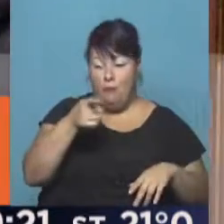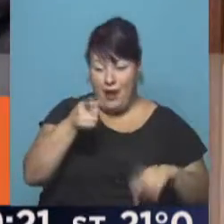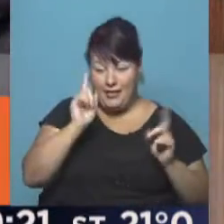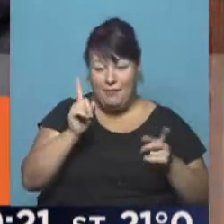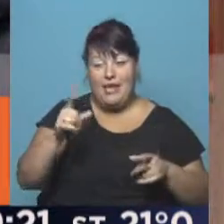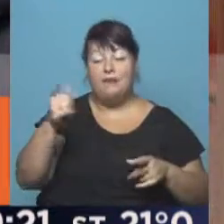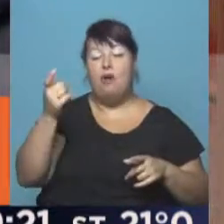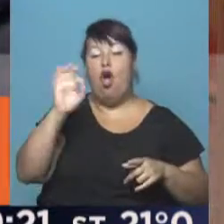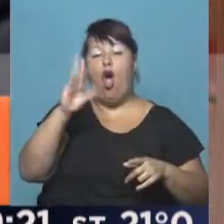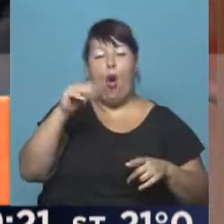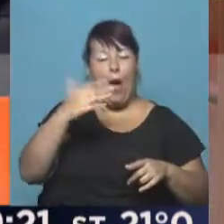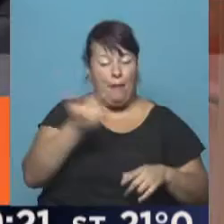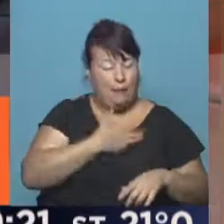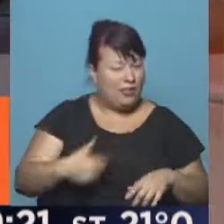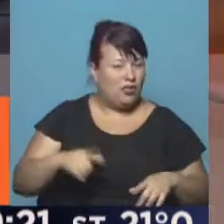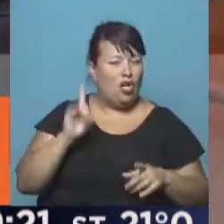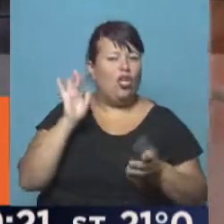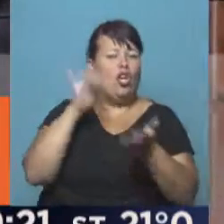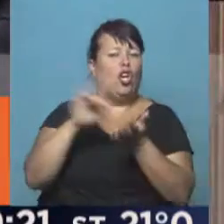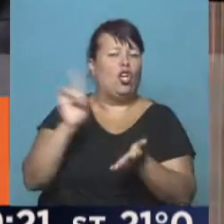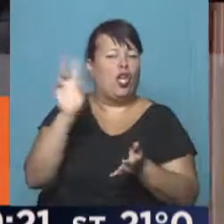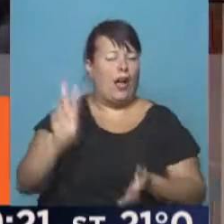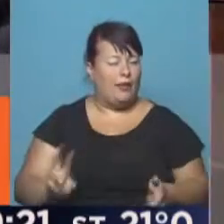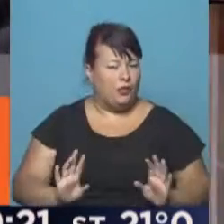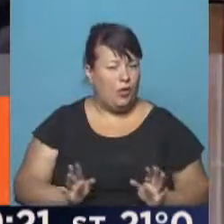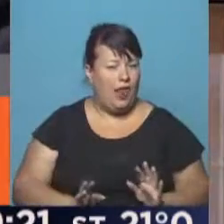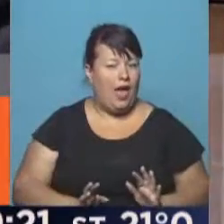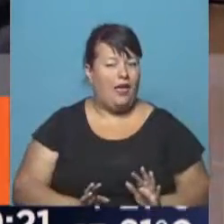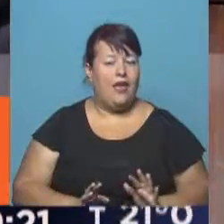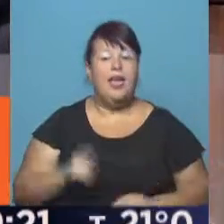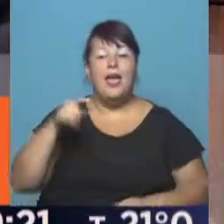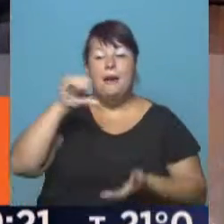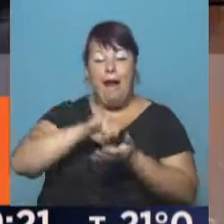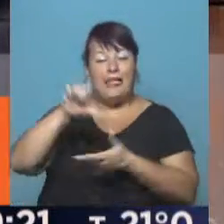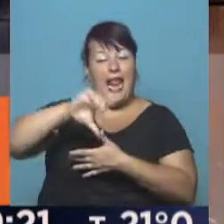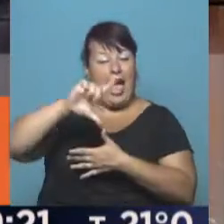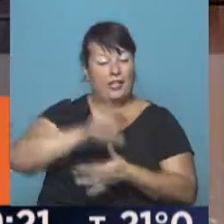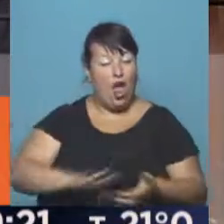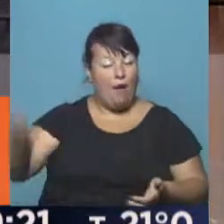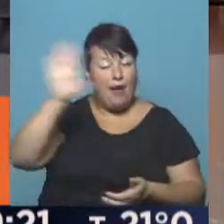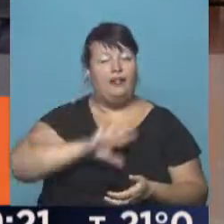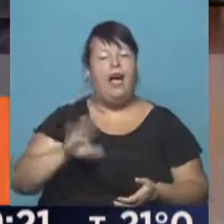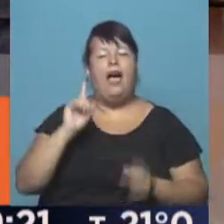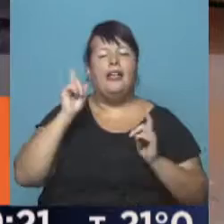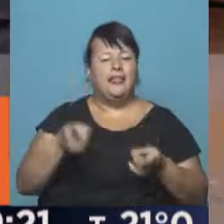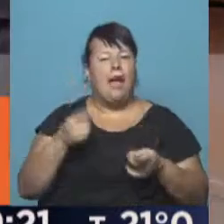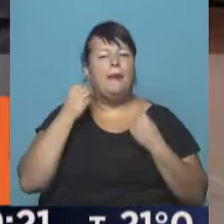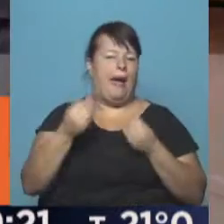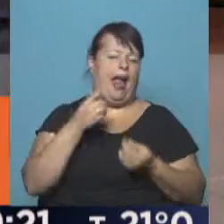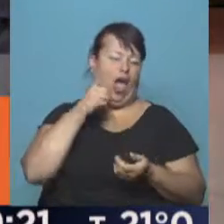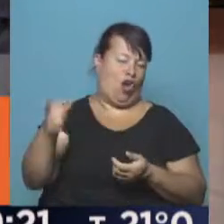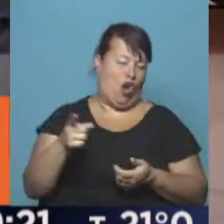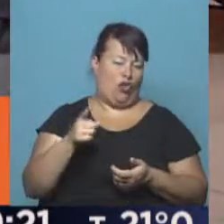motivo el presidente Obama no se metió en Venezuela. Y los países latinoamericanos se meten también para